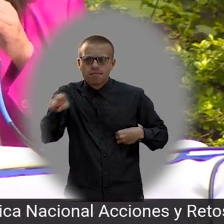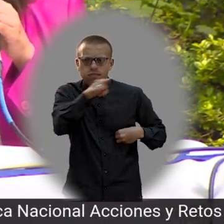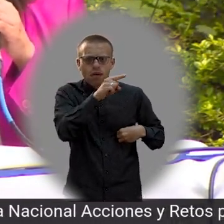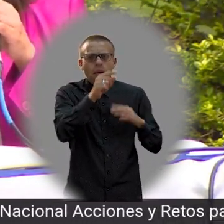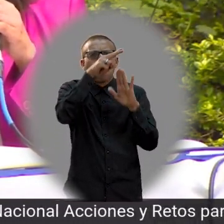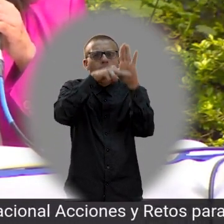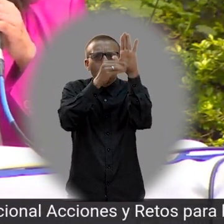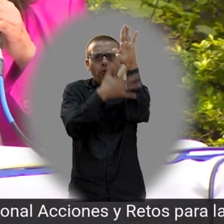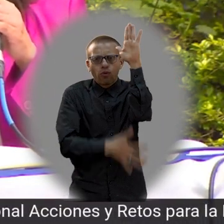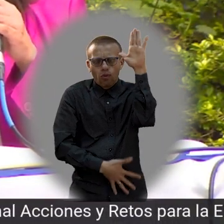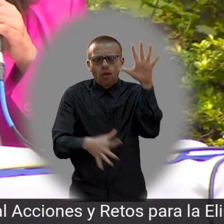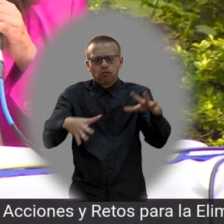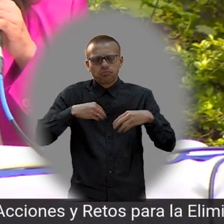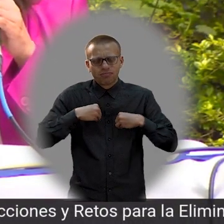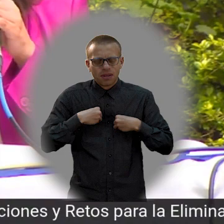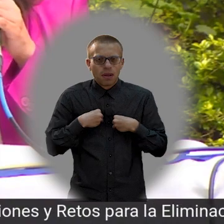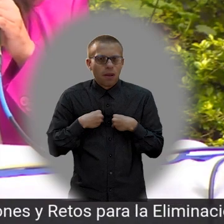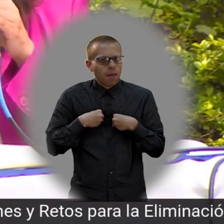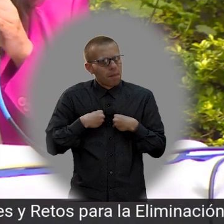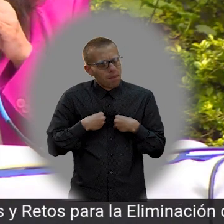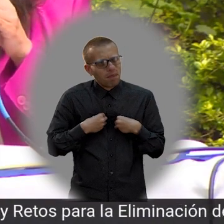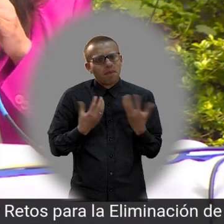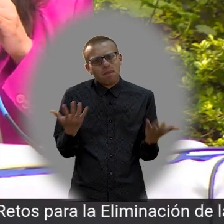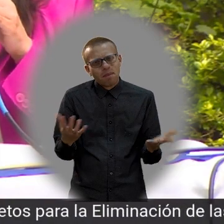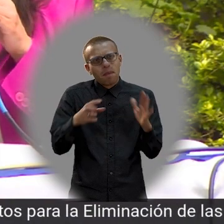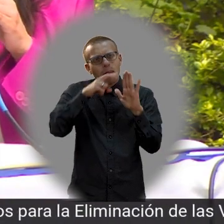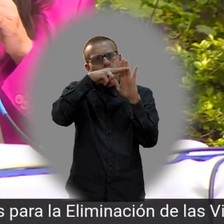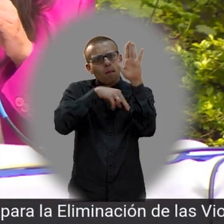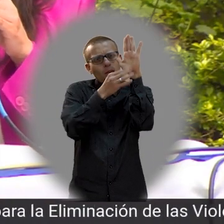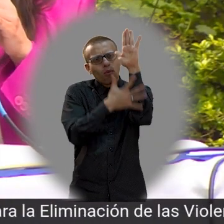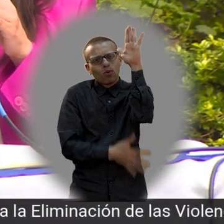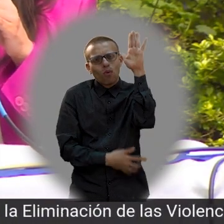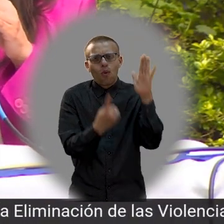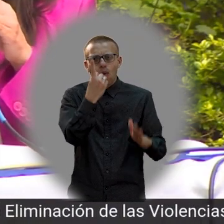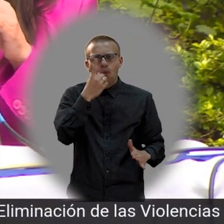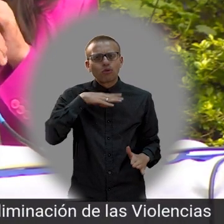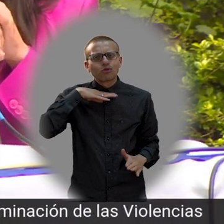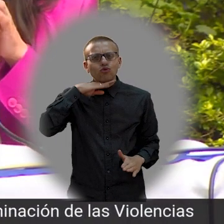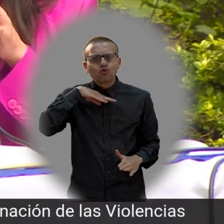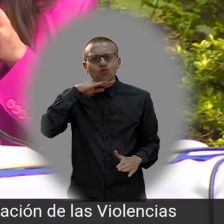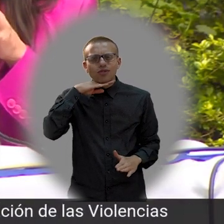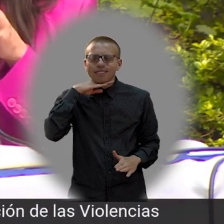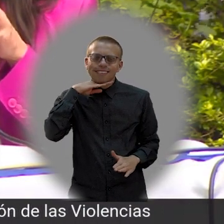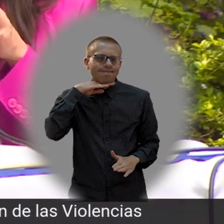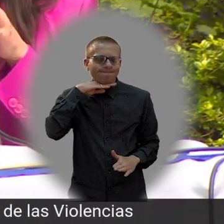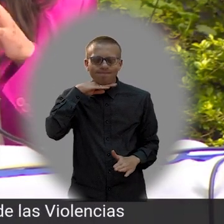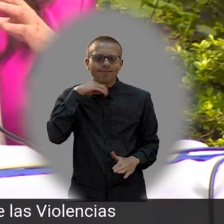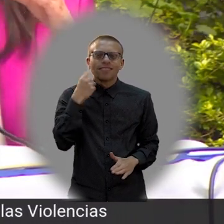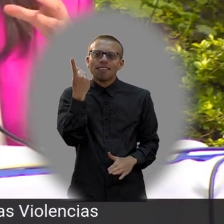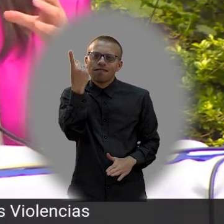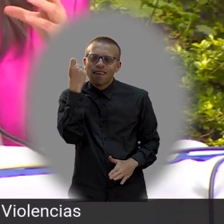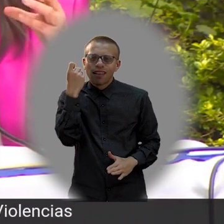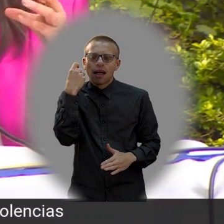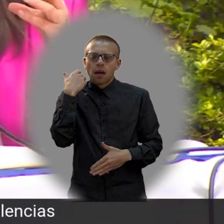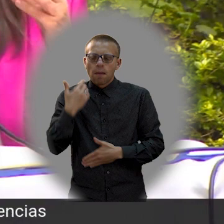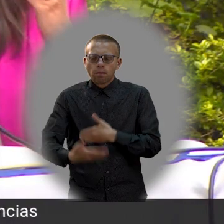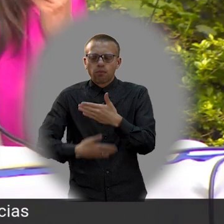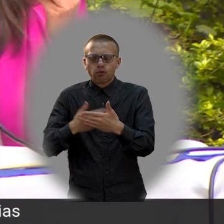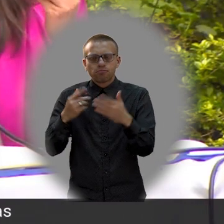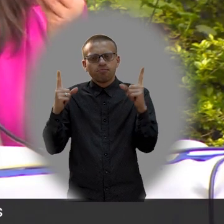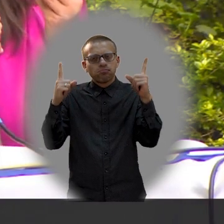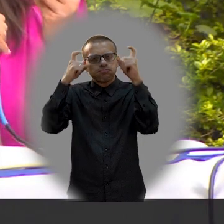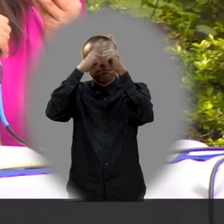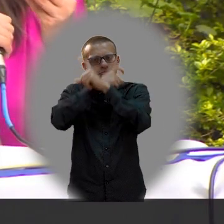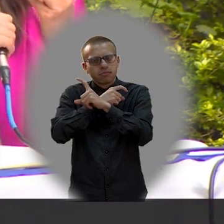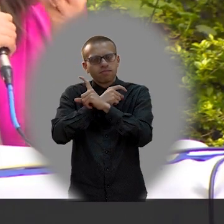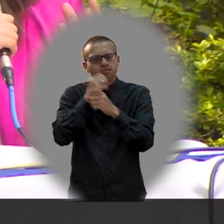sin que haya un proceso de reflexión colectiva dentro de las universidades. De reflexión colectiva que